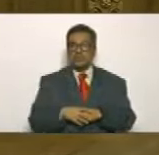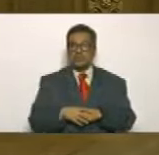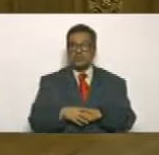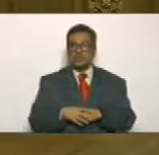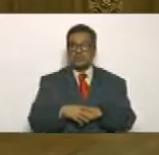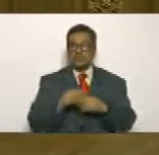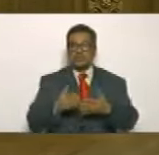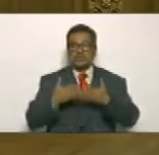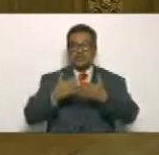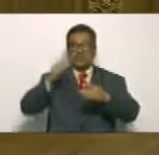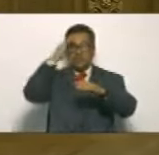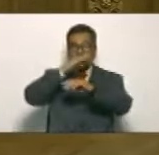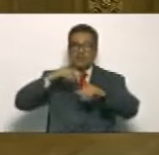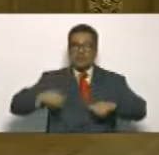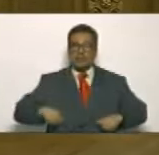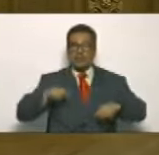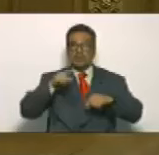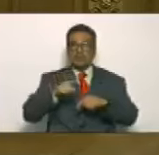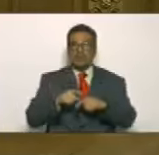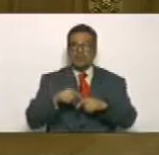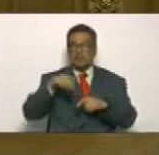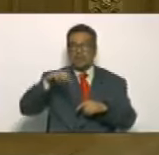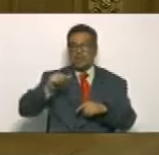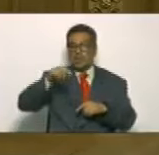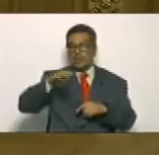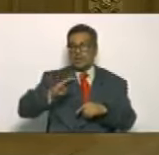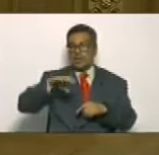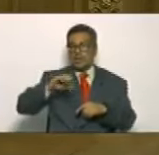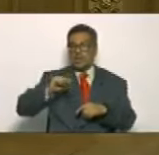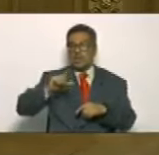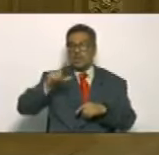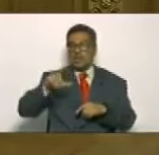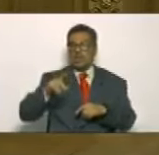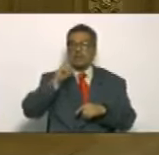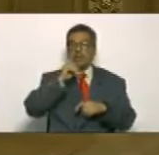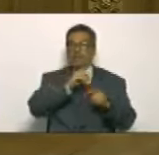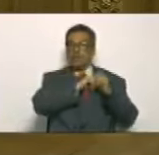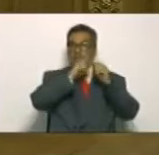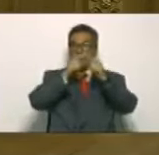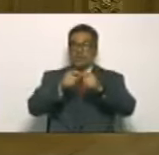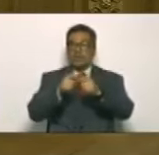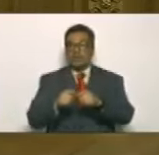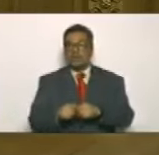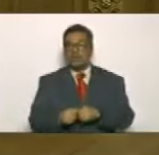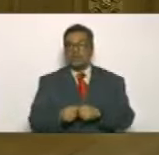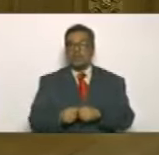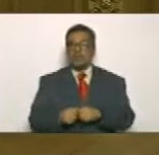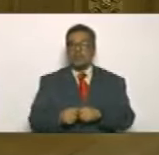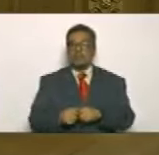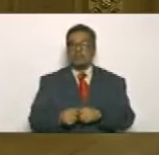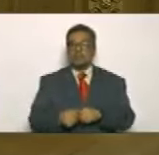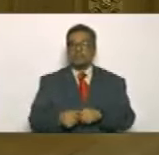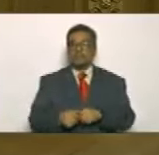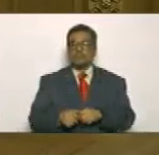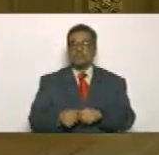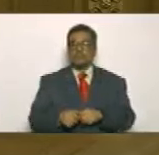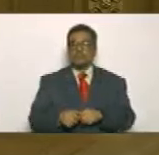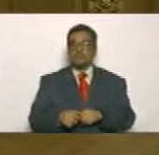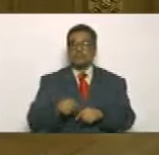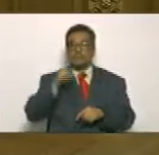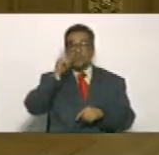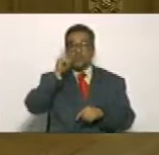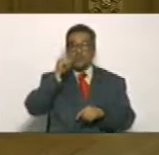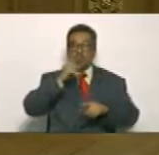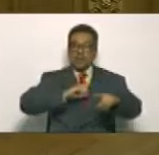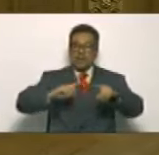con ínfulas militares de mariscal de campo, nombrado general en jefe, ante el hombre